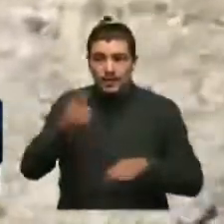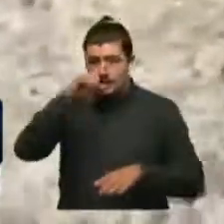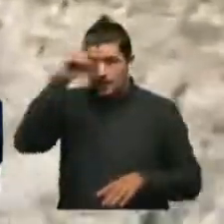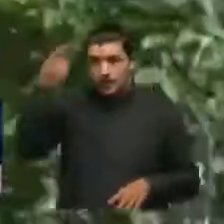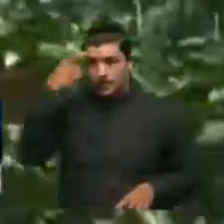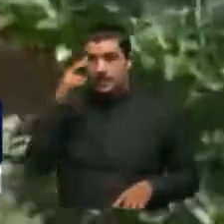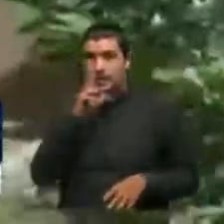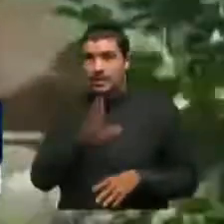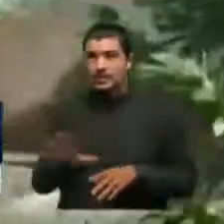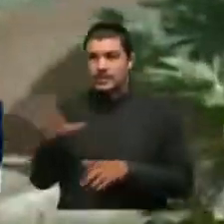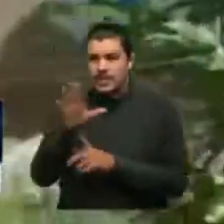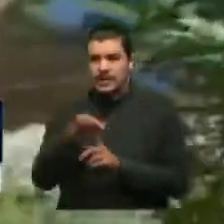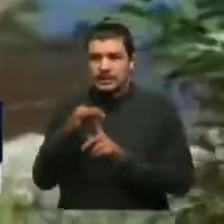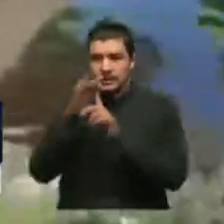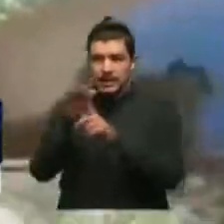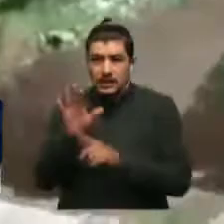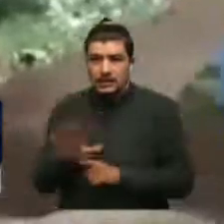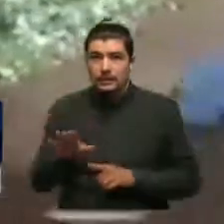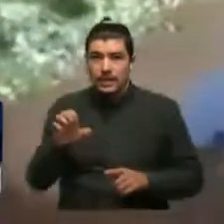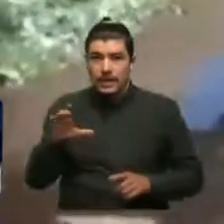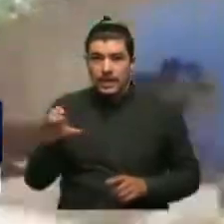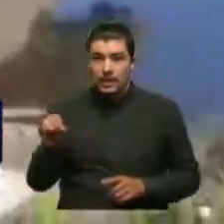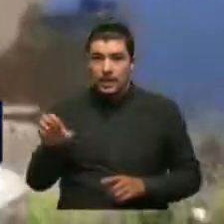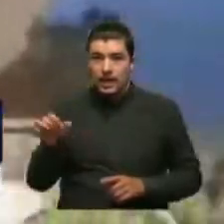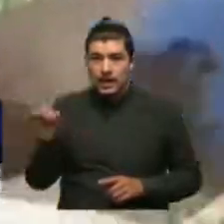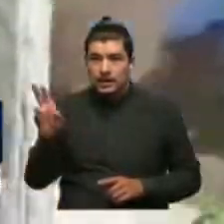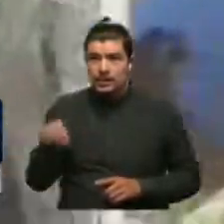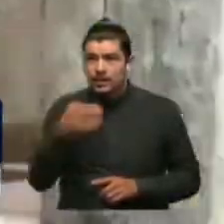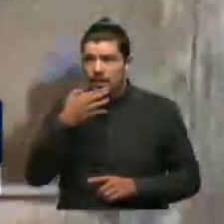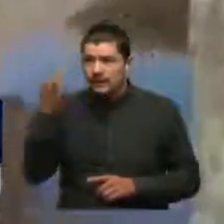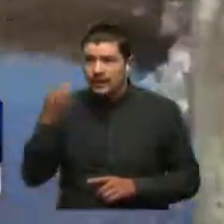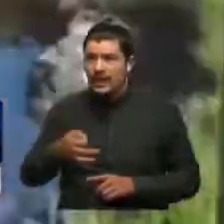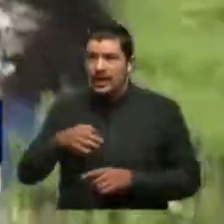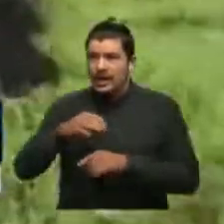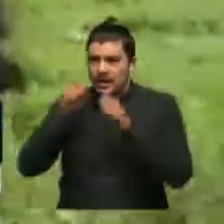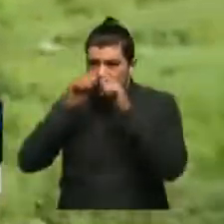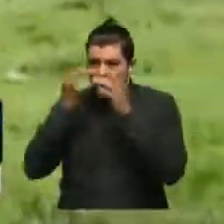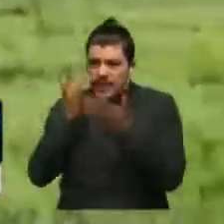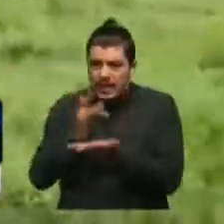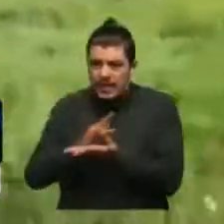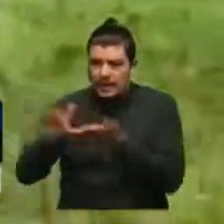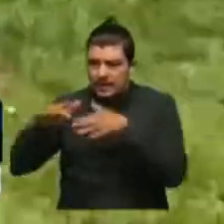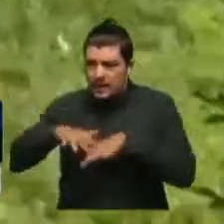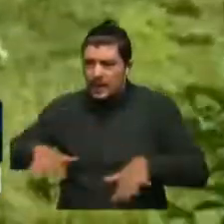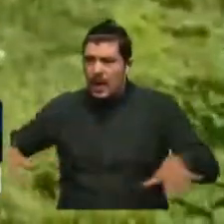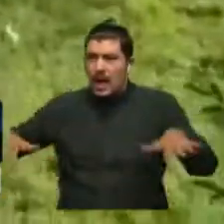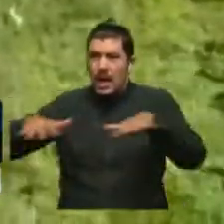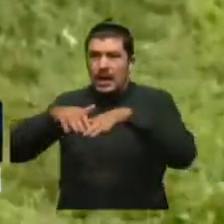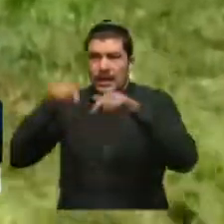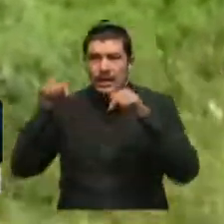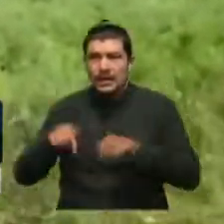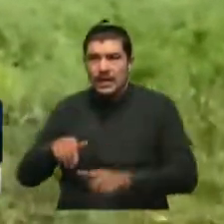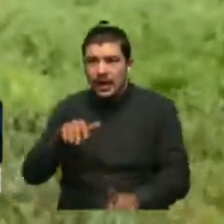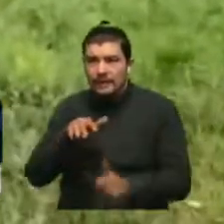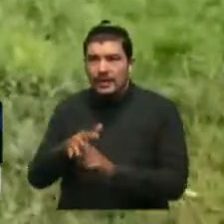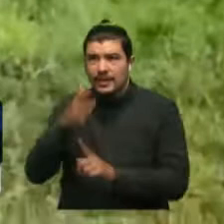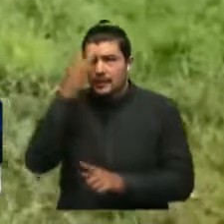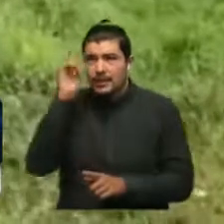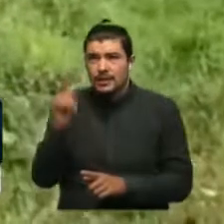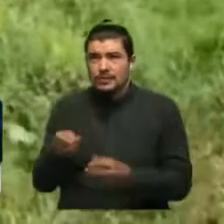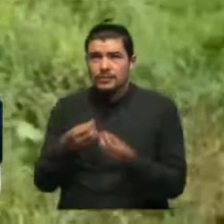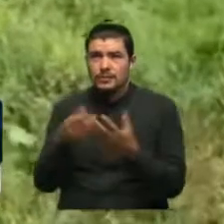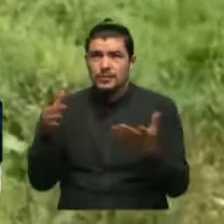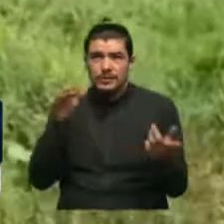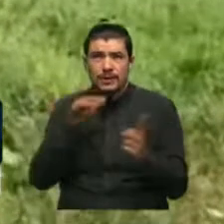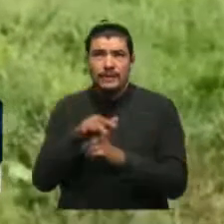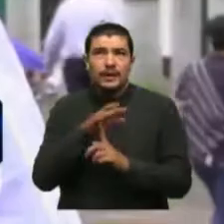y específicamente a Ecopetrol que realice una descontaminación completa en la zona que queda lesionada por los atentados.